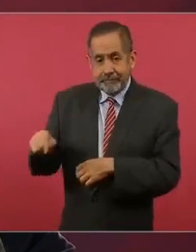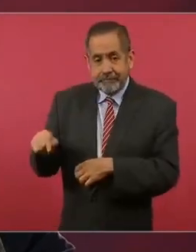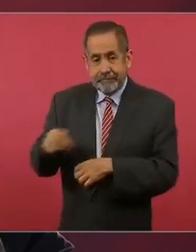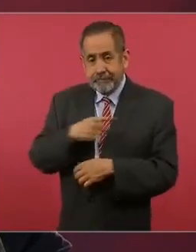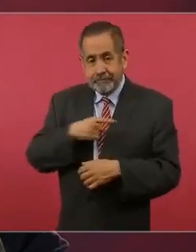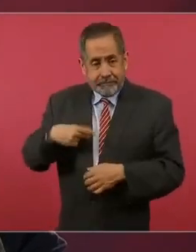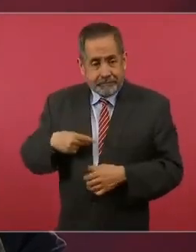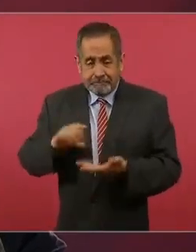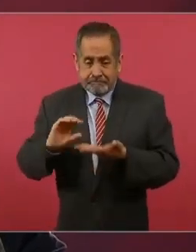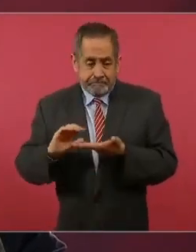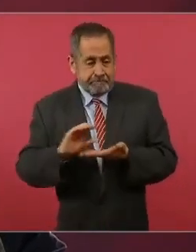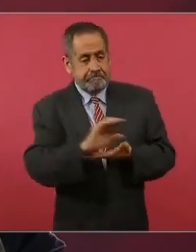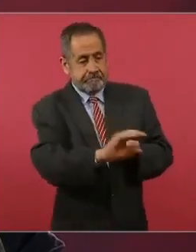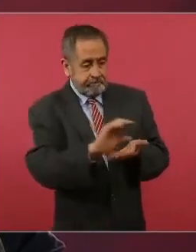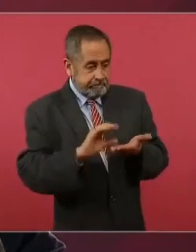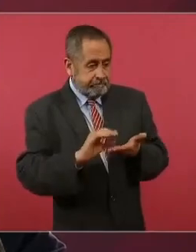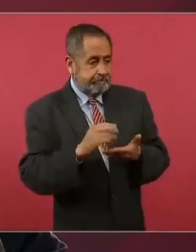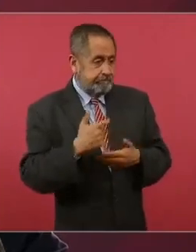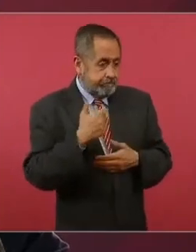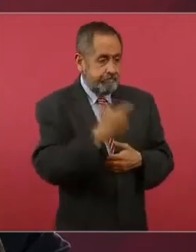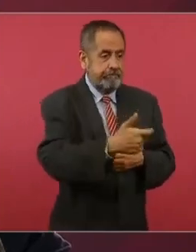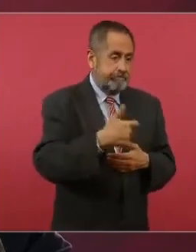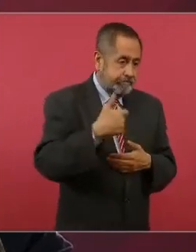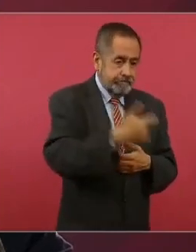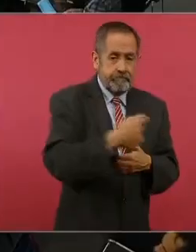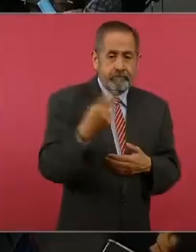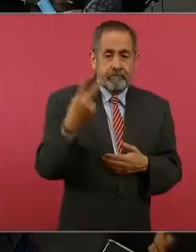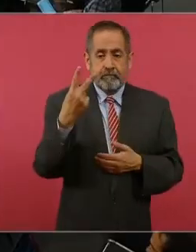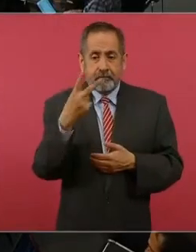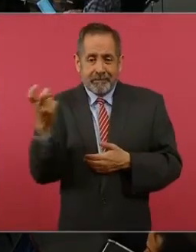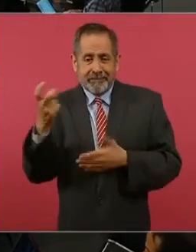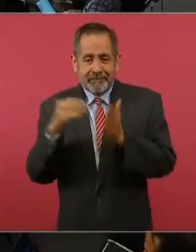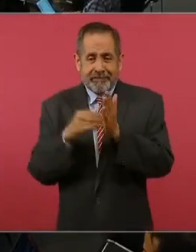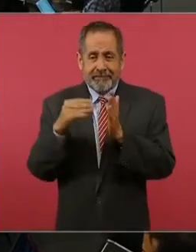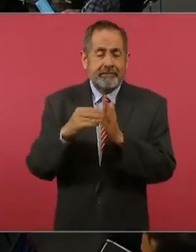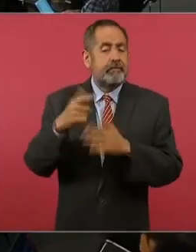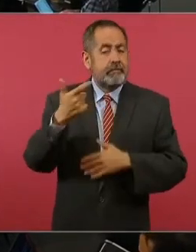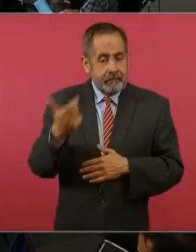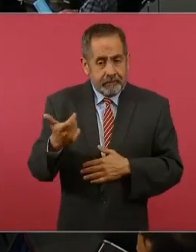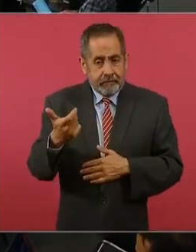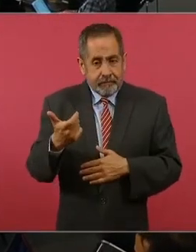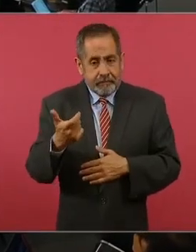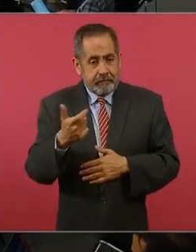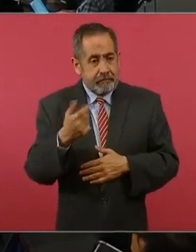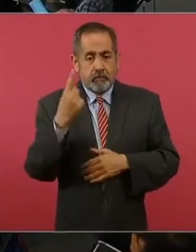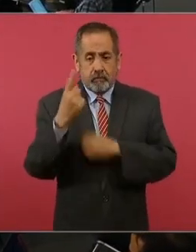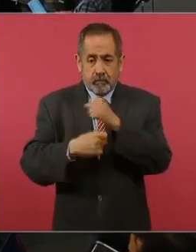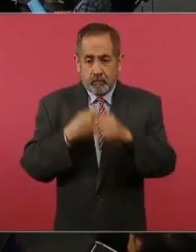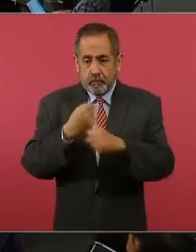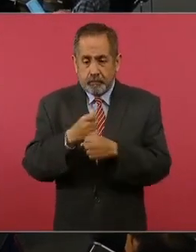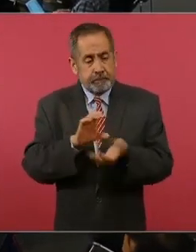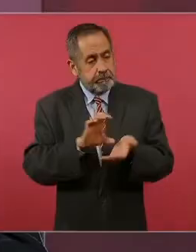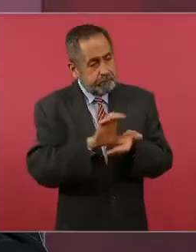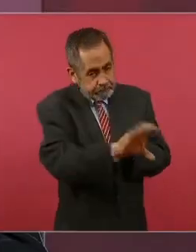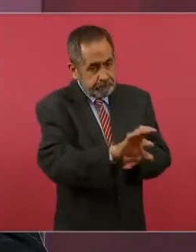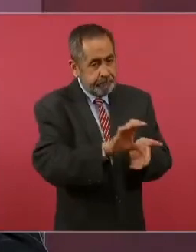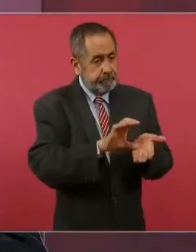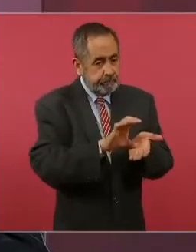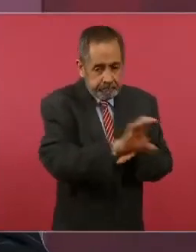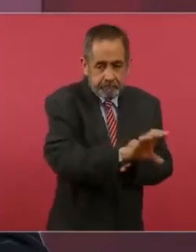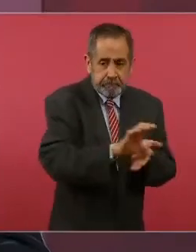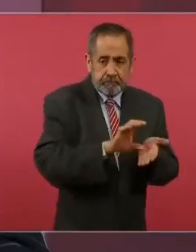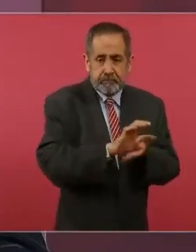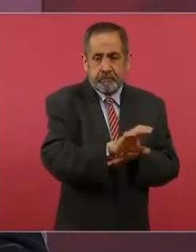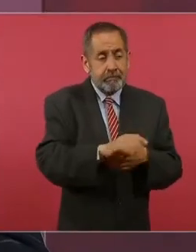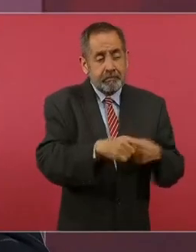que destinar hasta 200 millones de pesos al año,